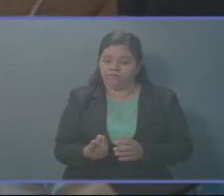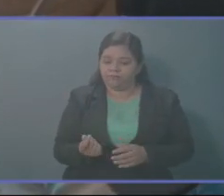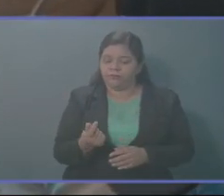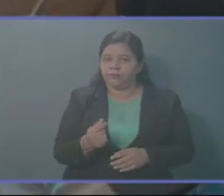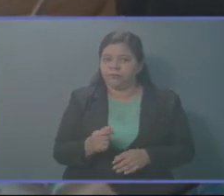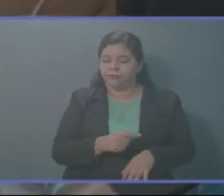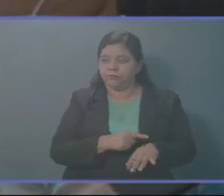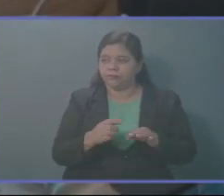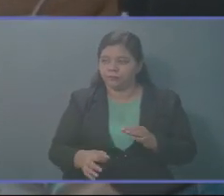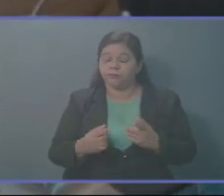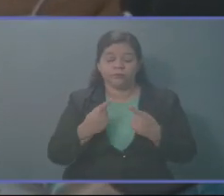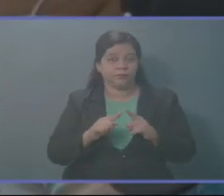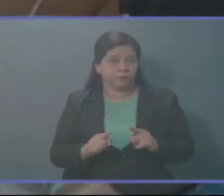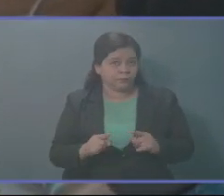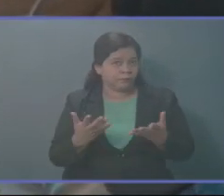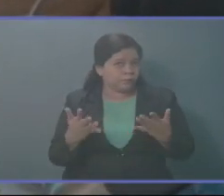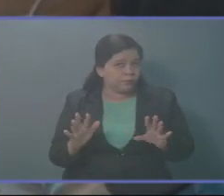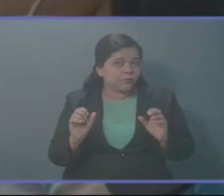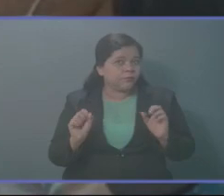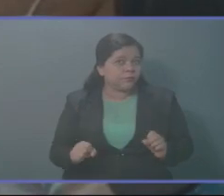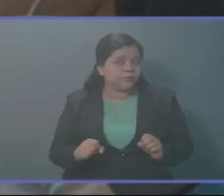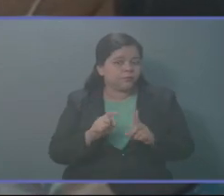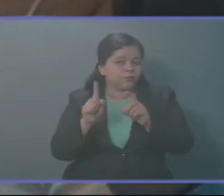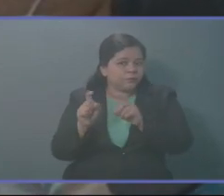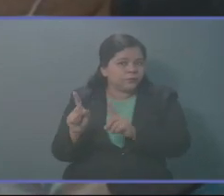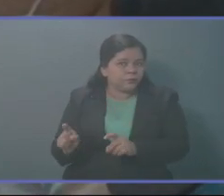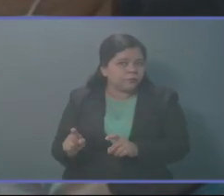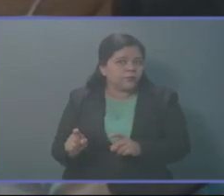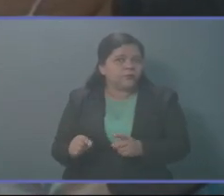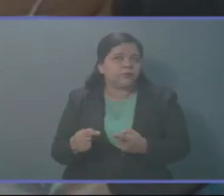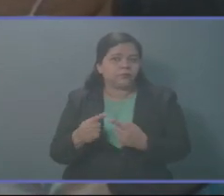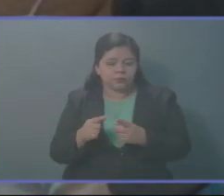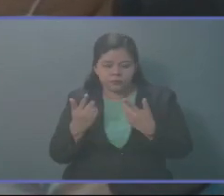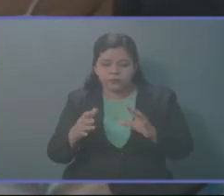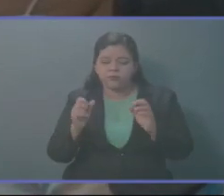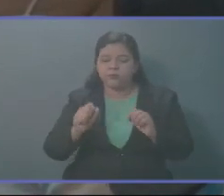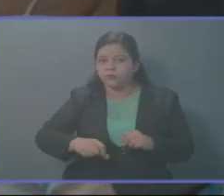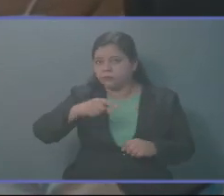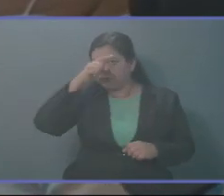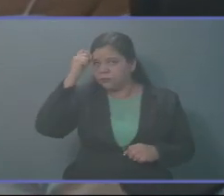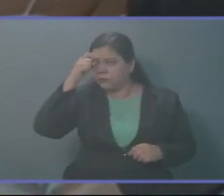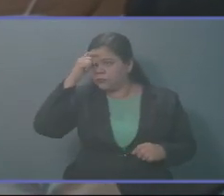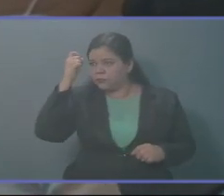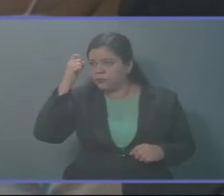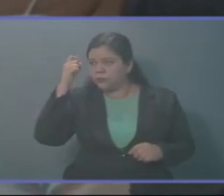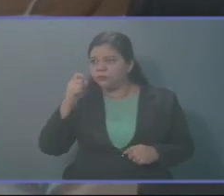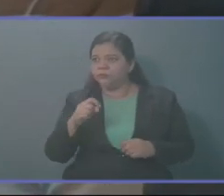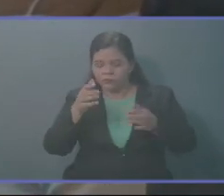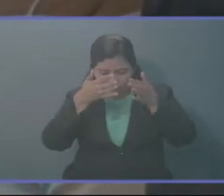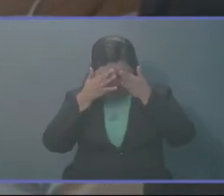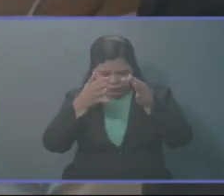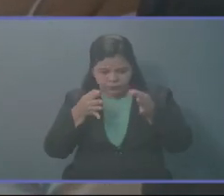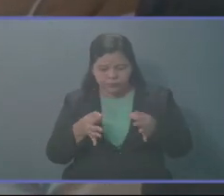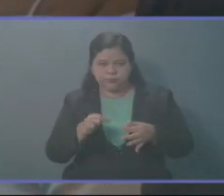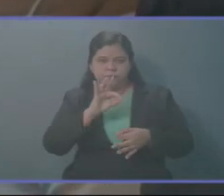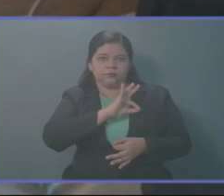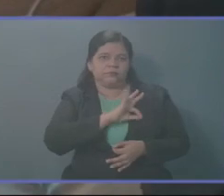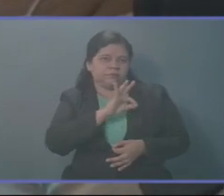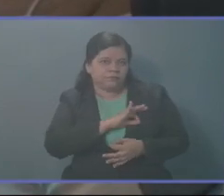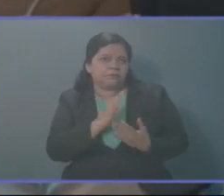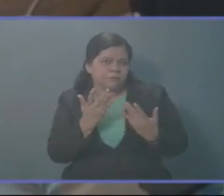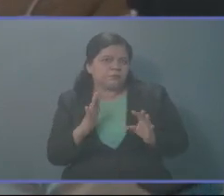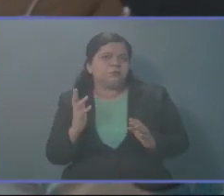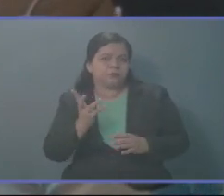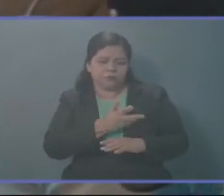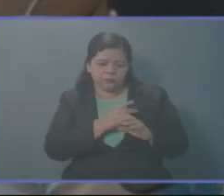que no obstante que puedan haber esas consultas, que se trabajara en un dictamen favorable que nos permitiera